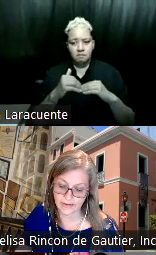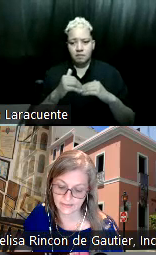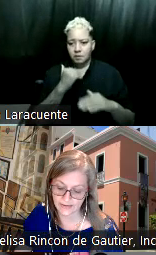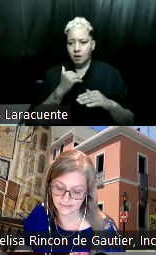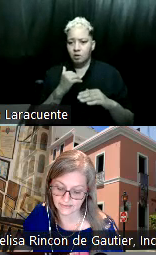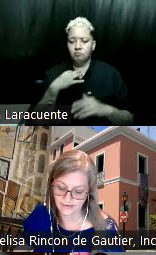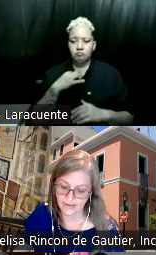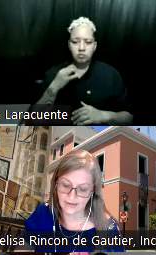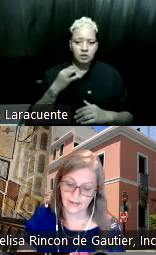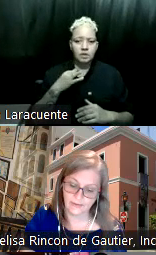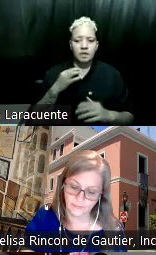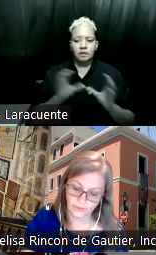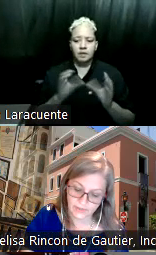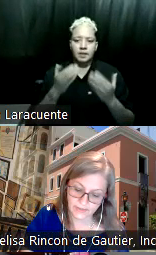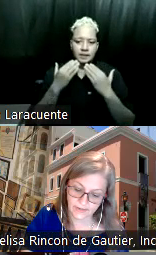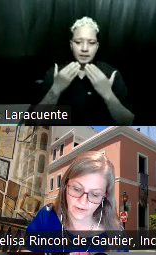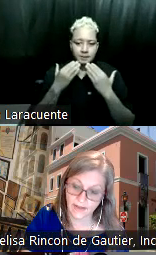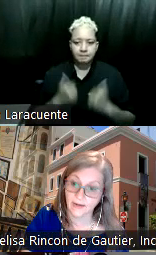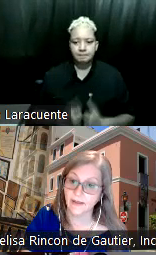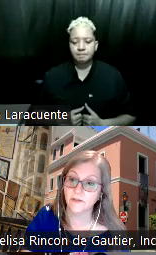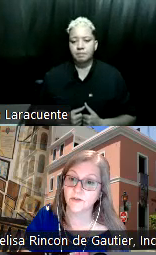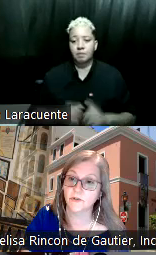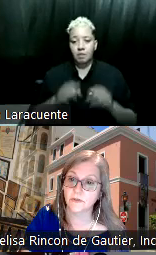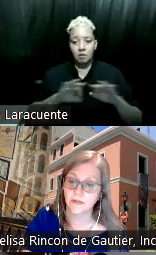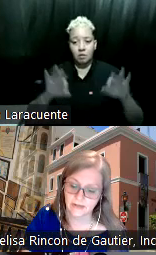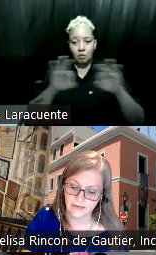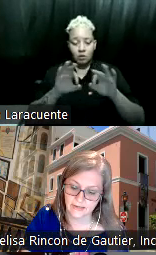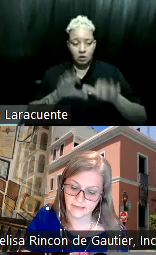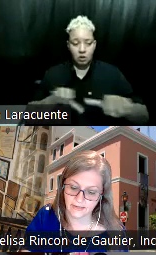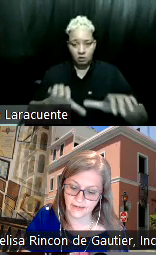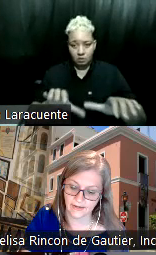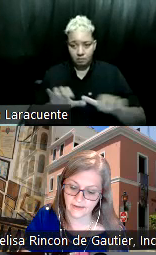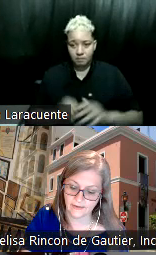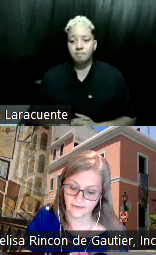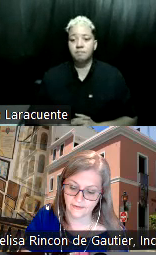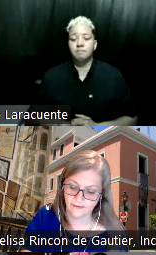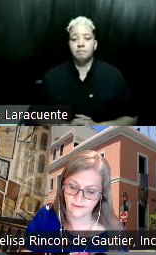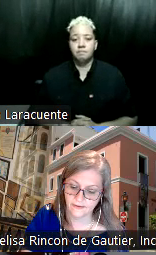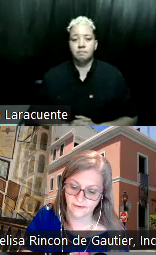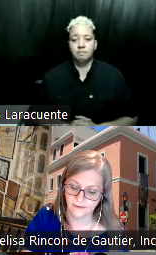certificado, gracias. Importante que lo hayan hecho. Así que